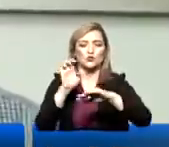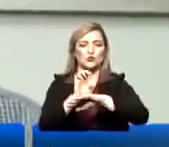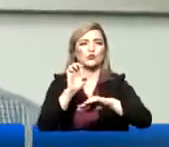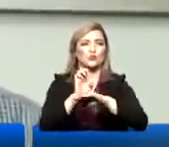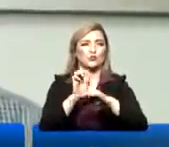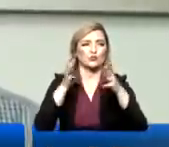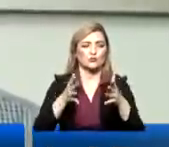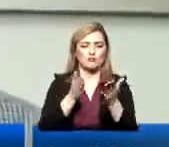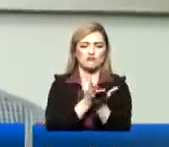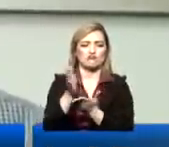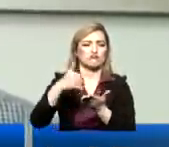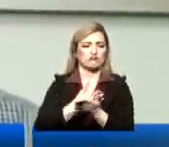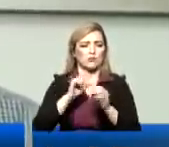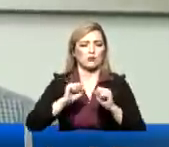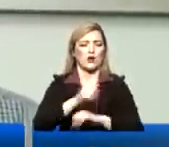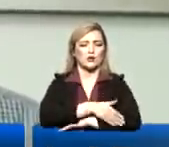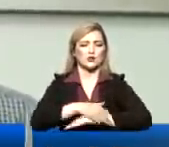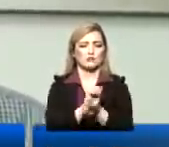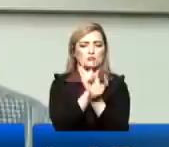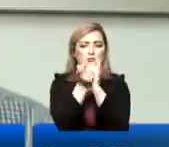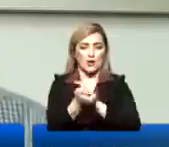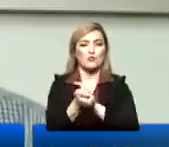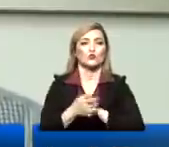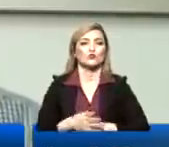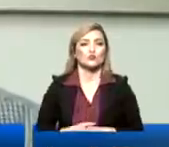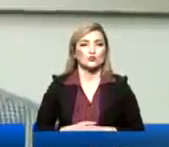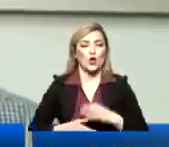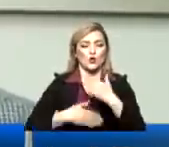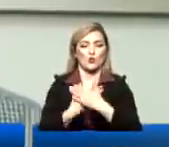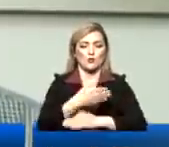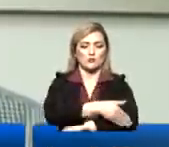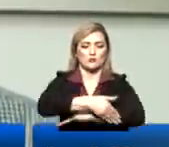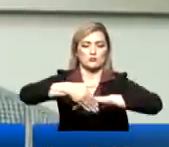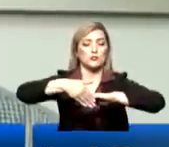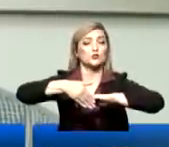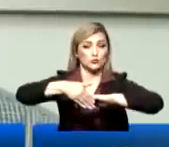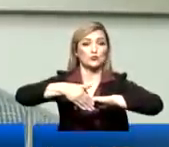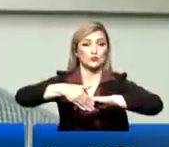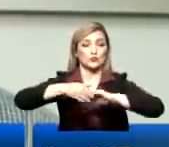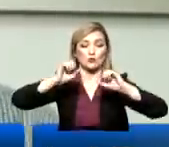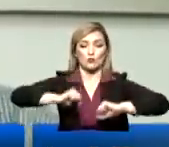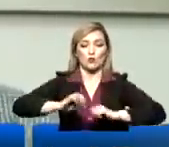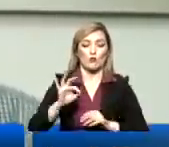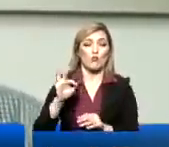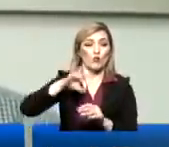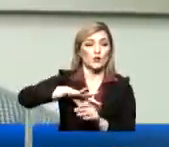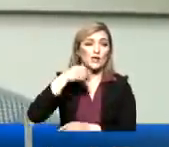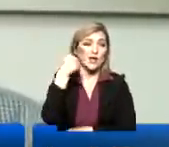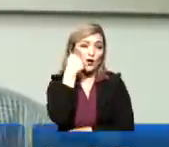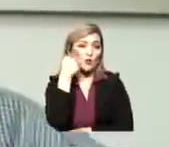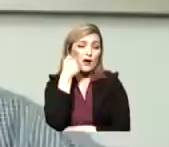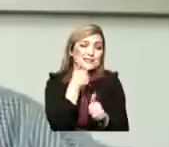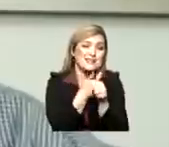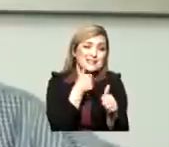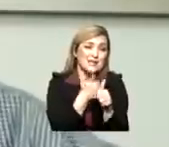ecuatorianos puedan acceder a esta posibilidad, esto es, registrar una nueva dirección para efecto de poder votar más cómodamente,